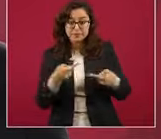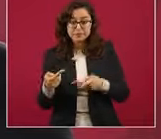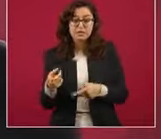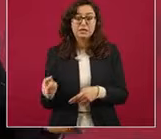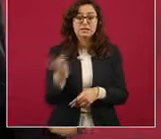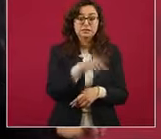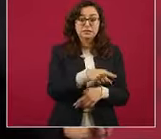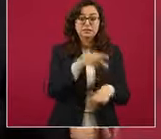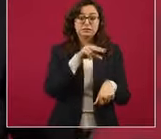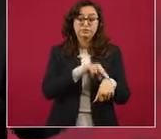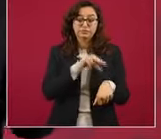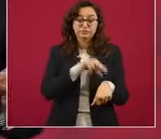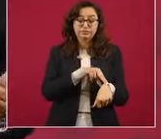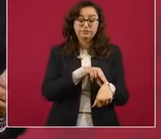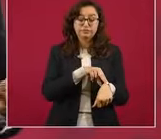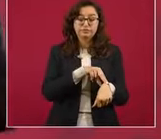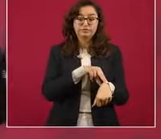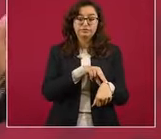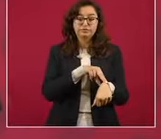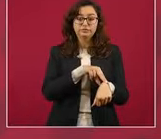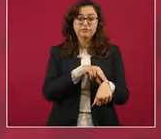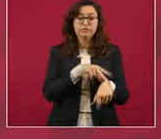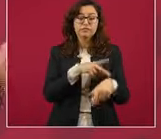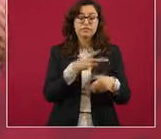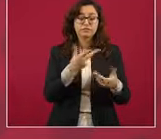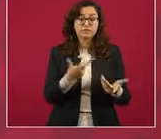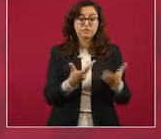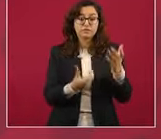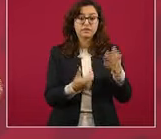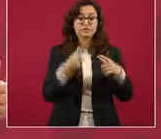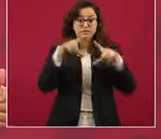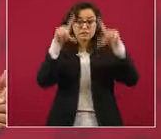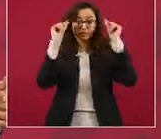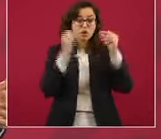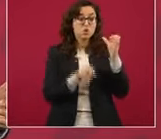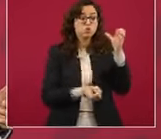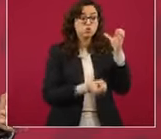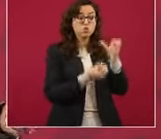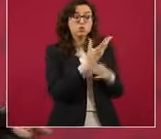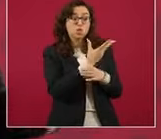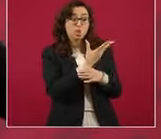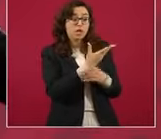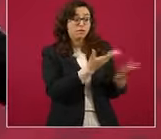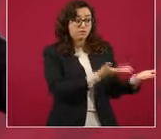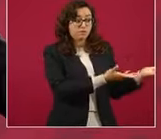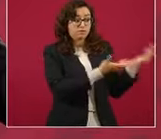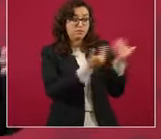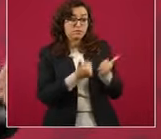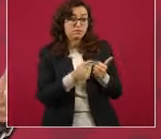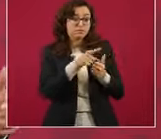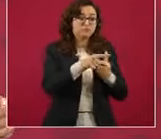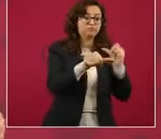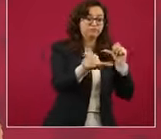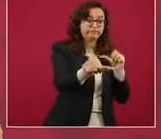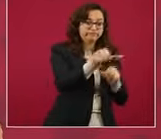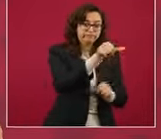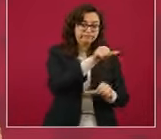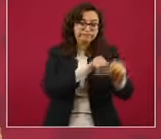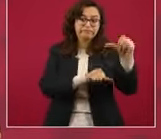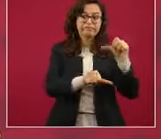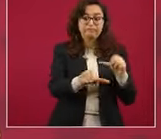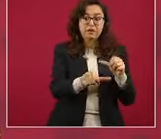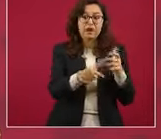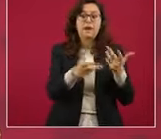médicos entren al relevo, enfermeras, y tengamos